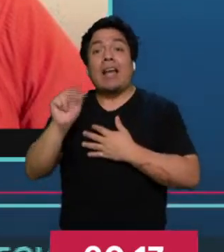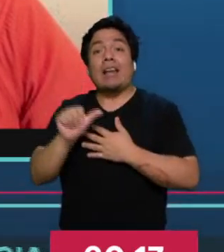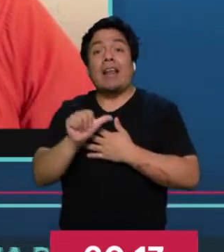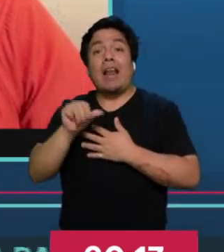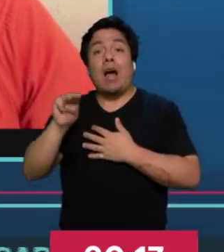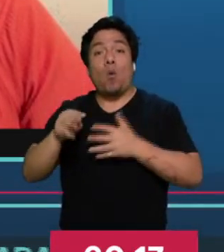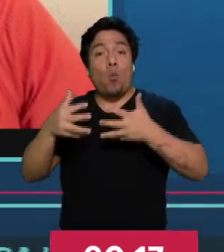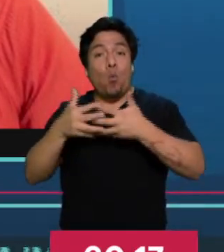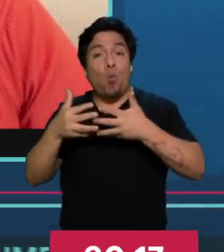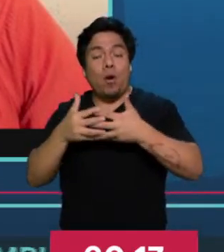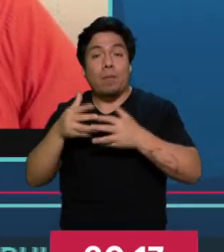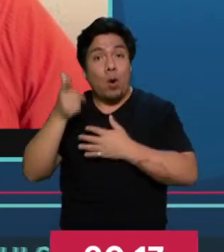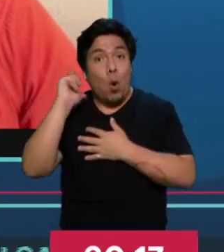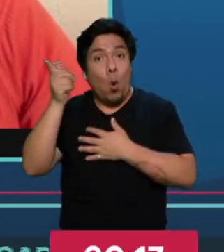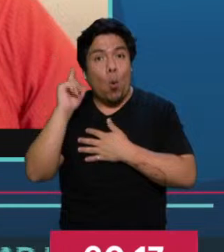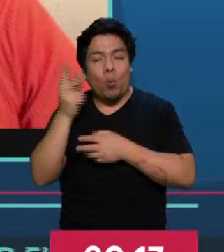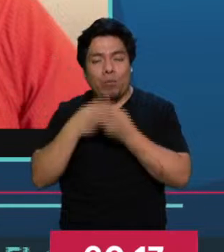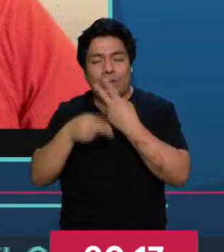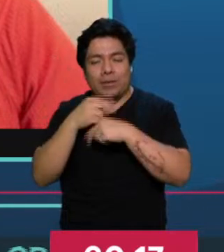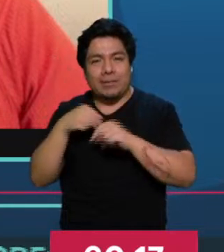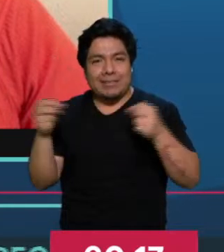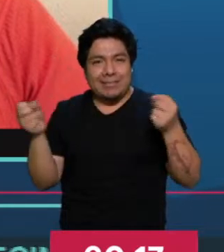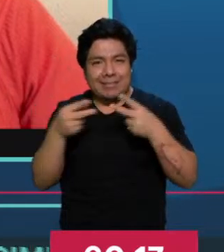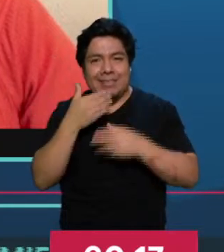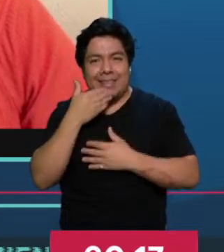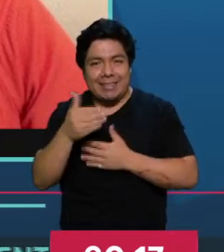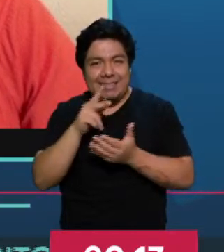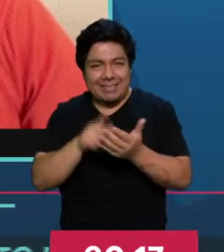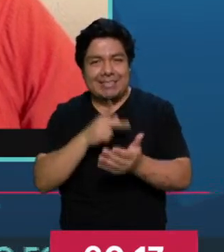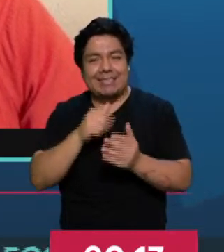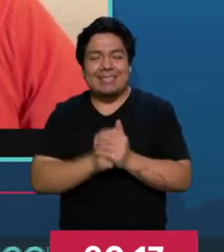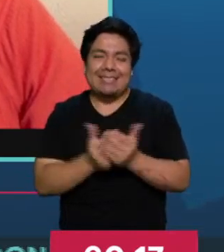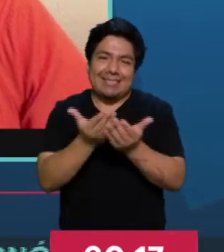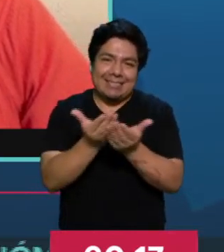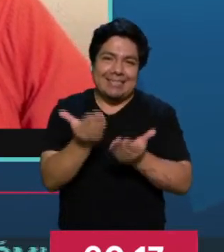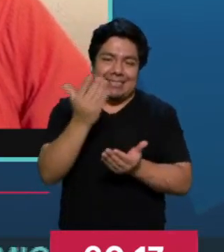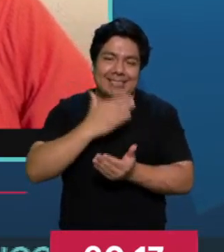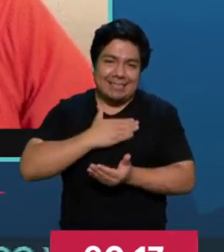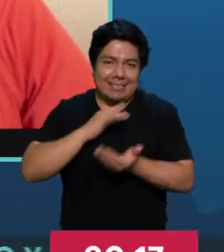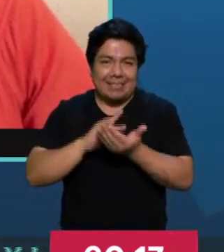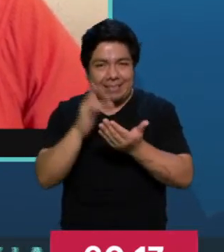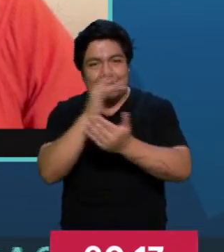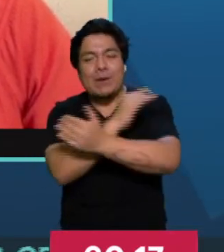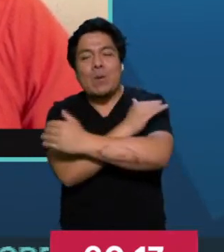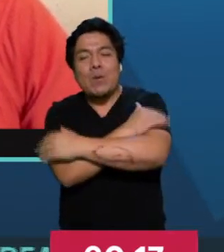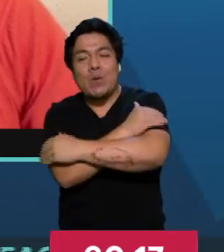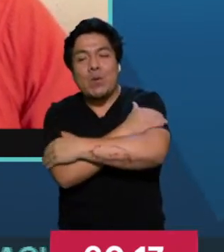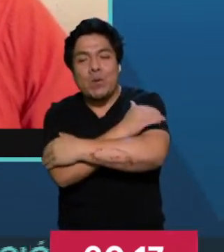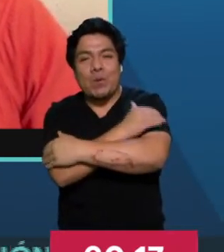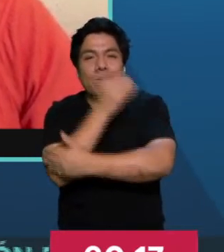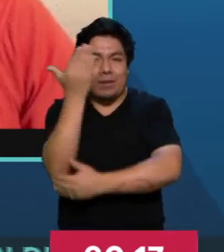contar con usted próximamente también en este espacio. Al contrario, la agradecida soy yo. Fuerte abrazo y muchas felicidades a Capital 21.